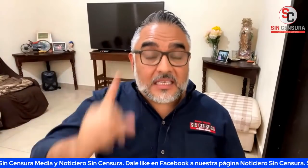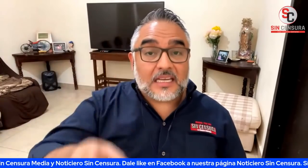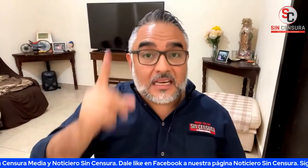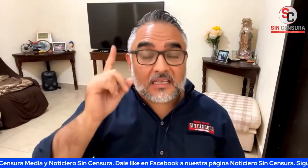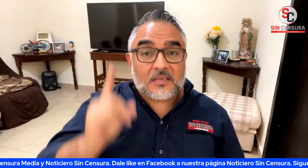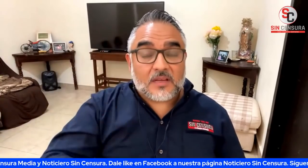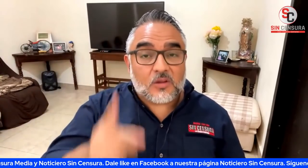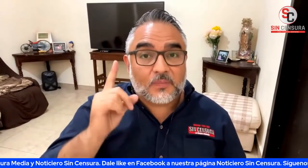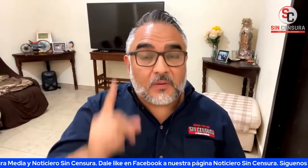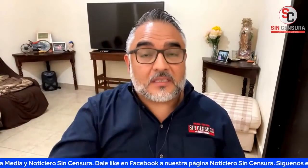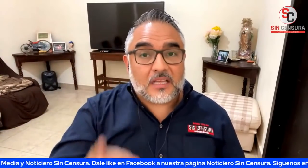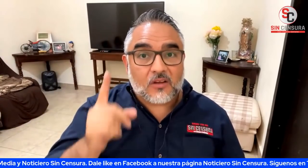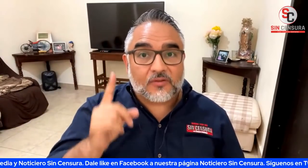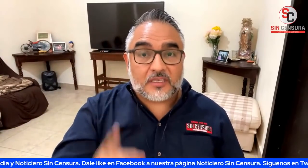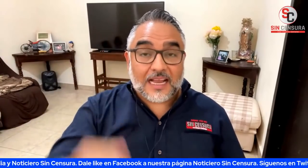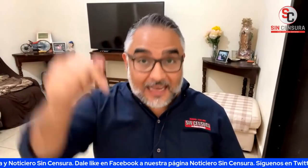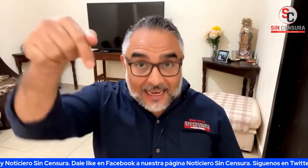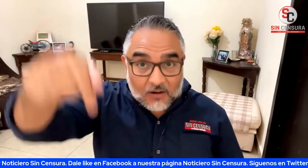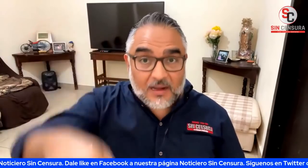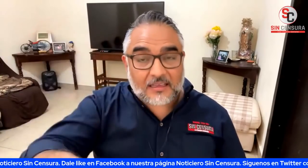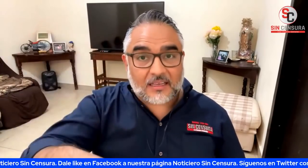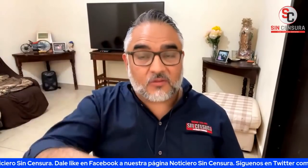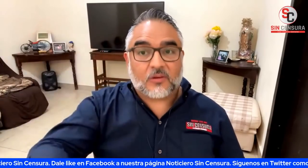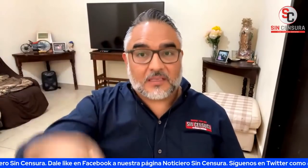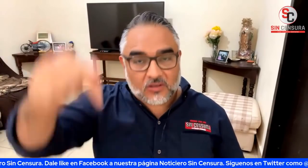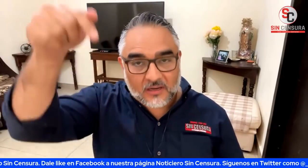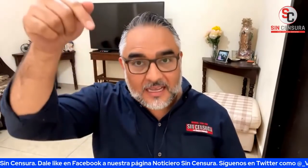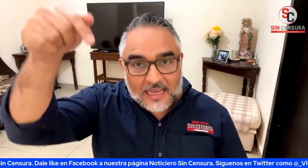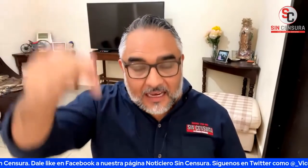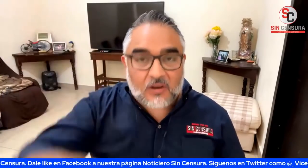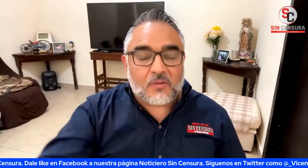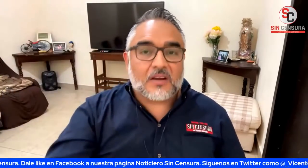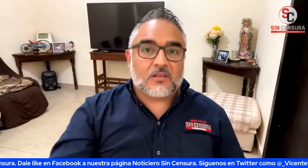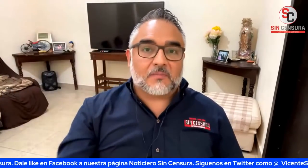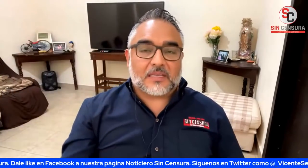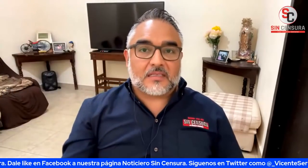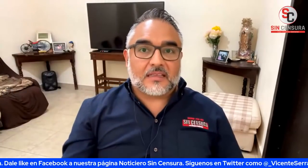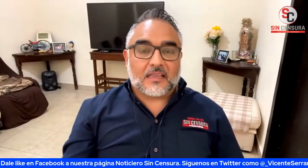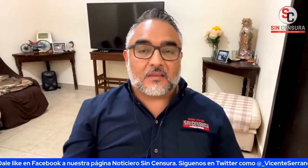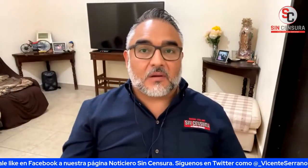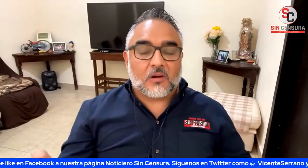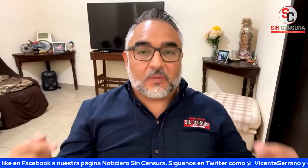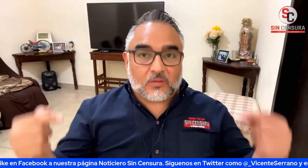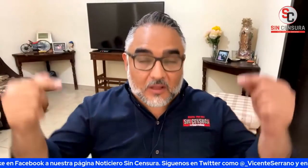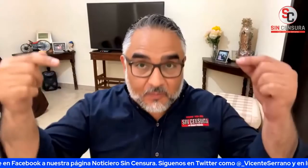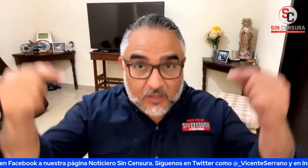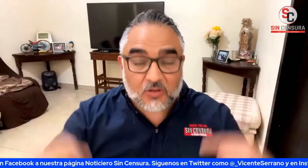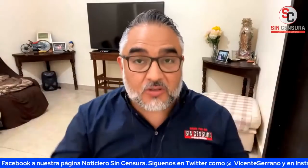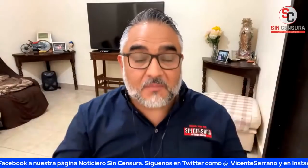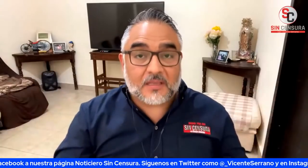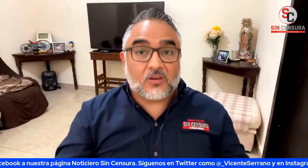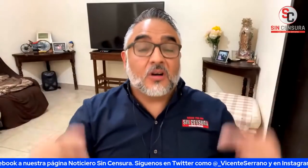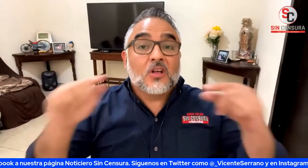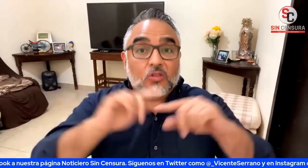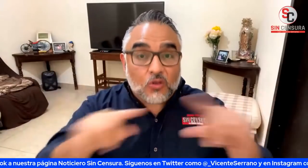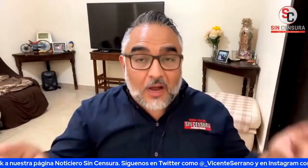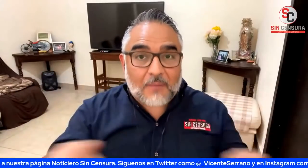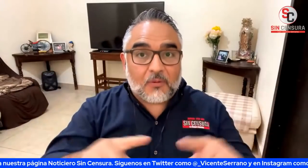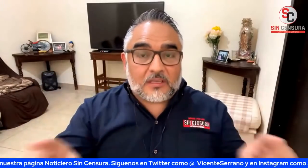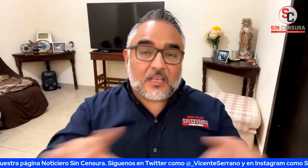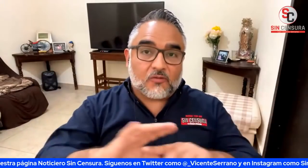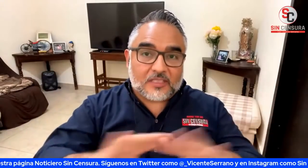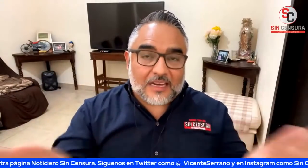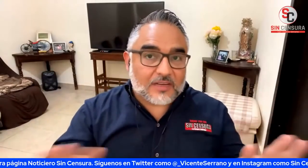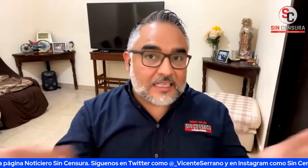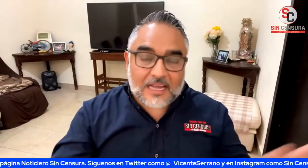Nieto, siguen recibiendo publicidad oficial en la cuarta transformación en el gobierno del presidente Andrés Manuel López Obrador. Por eso yo siempre digo no